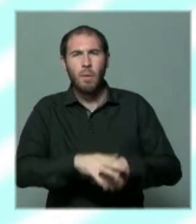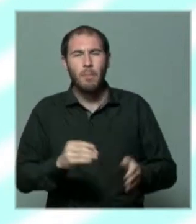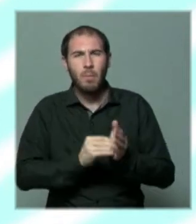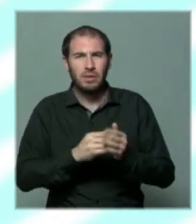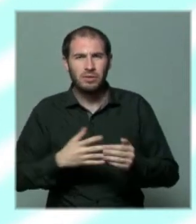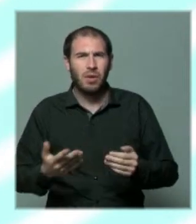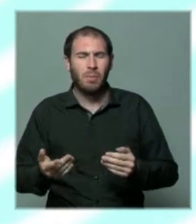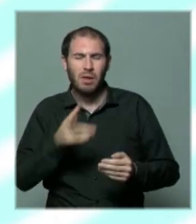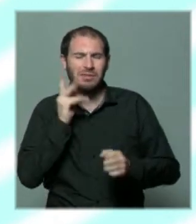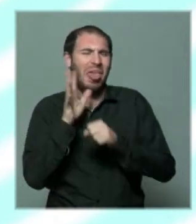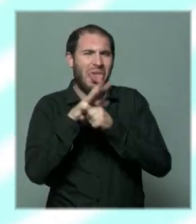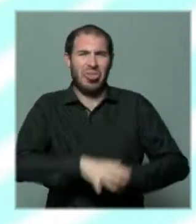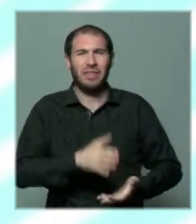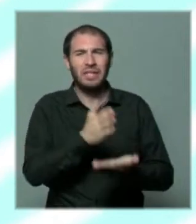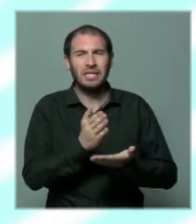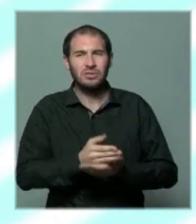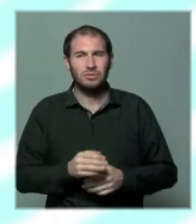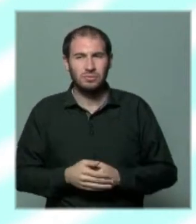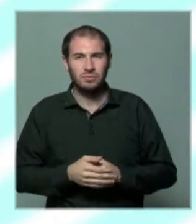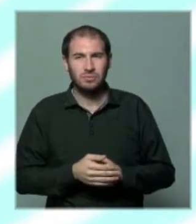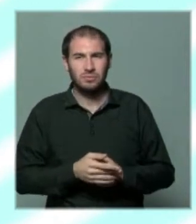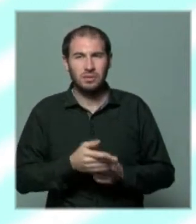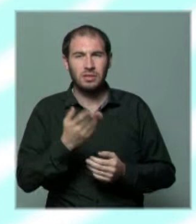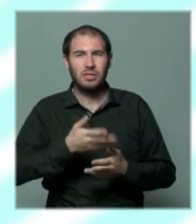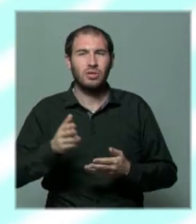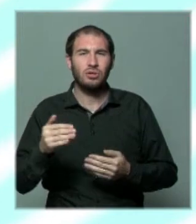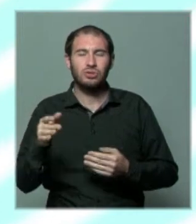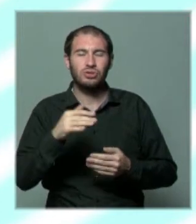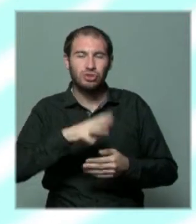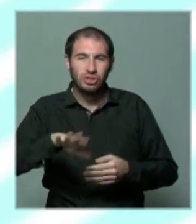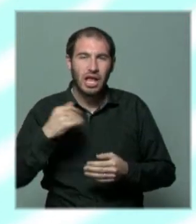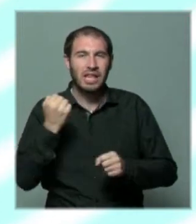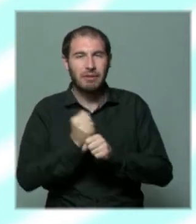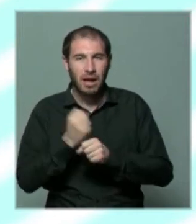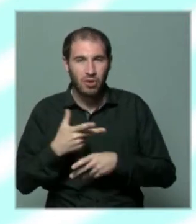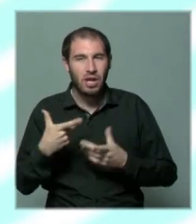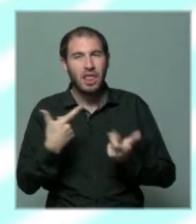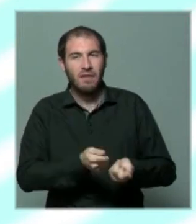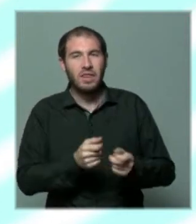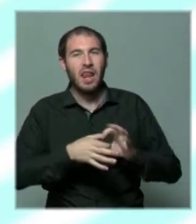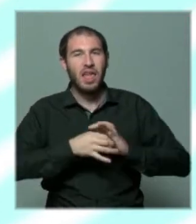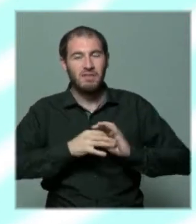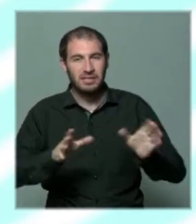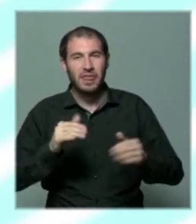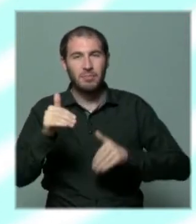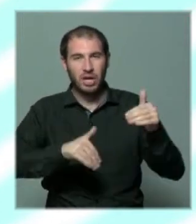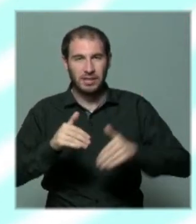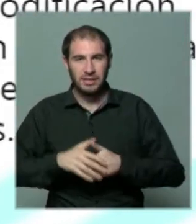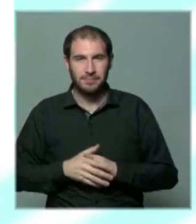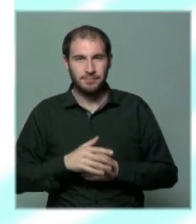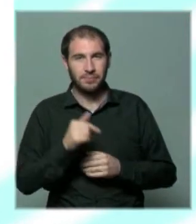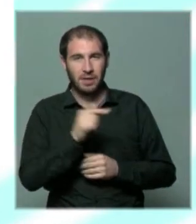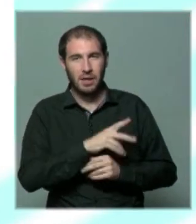de atropellos a derechos, a todos los derechos sociales y laborales. Defendamos las libertades democráticas,